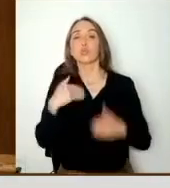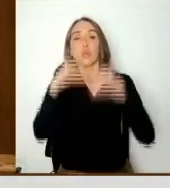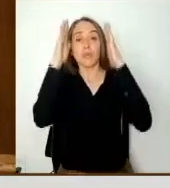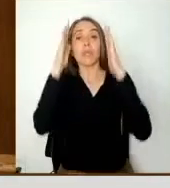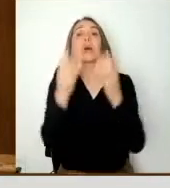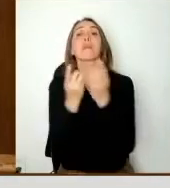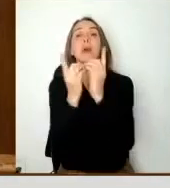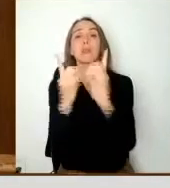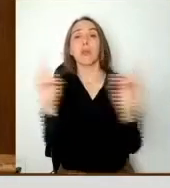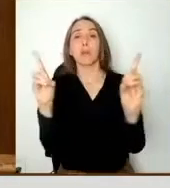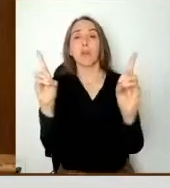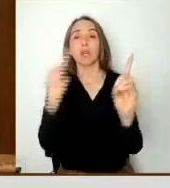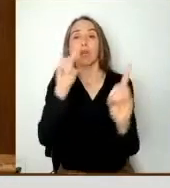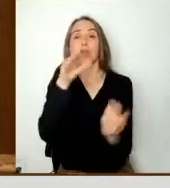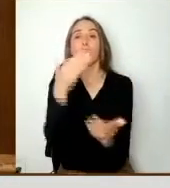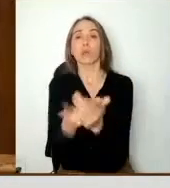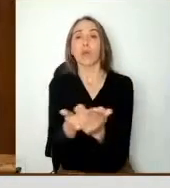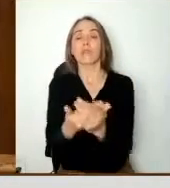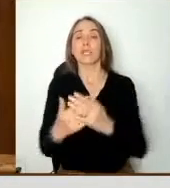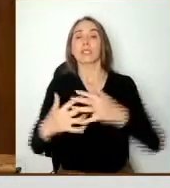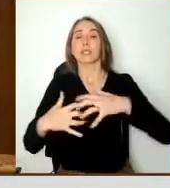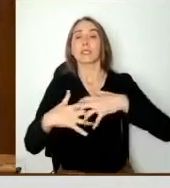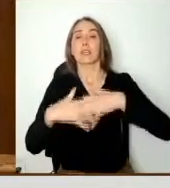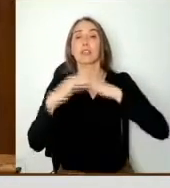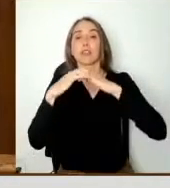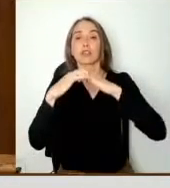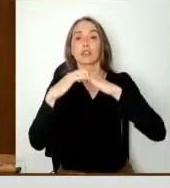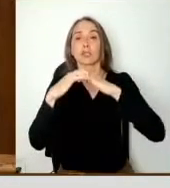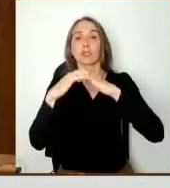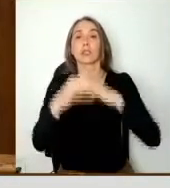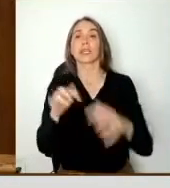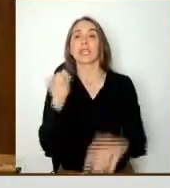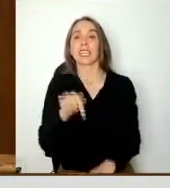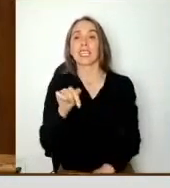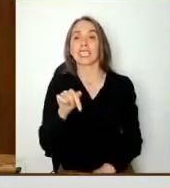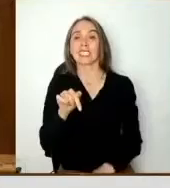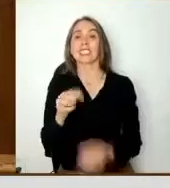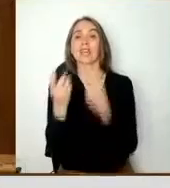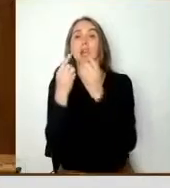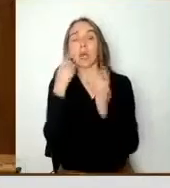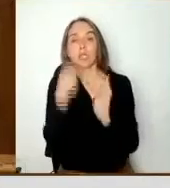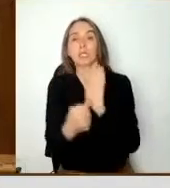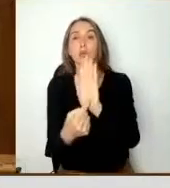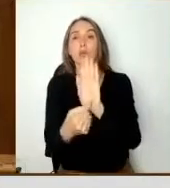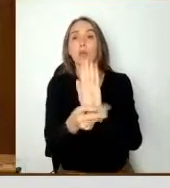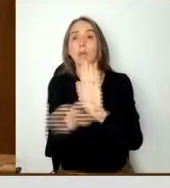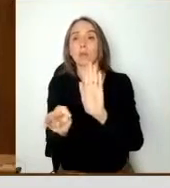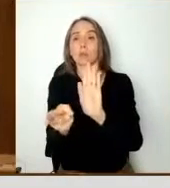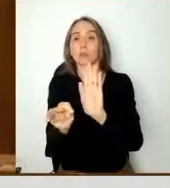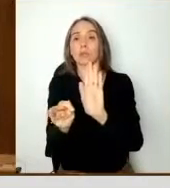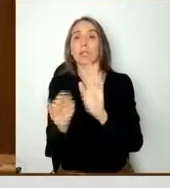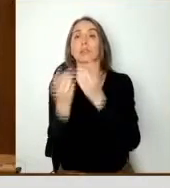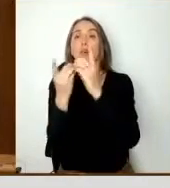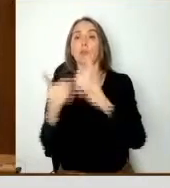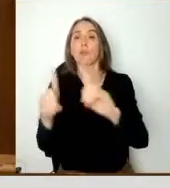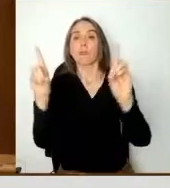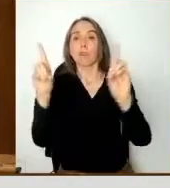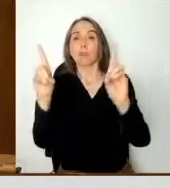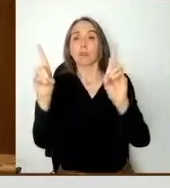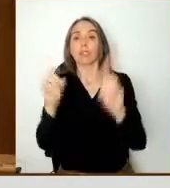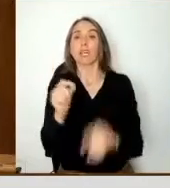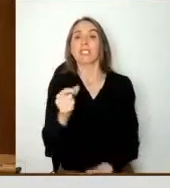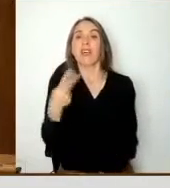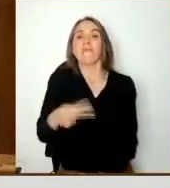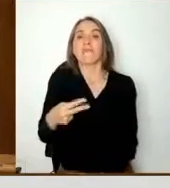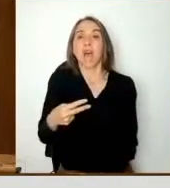una vez por todas se consolidara. Esta es una demostración más de que la democracia vale, de